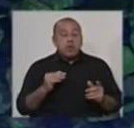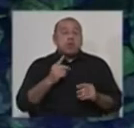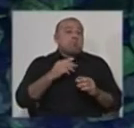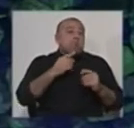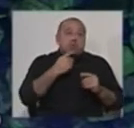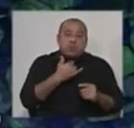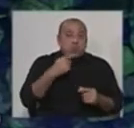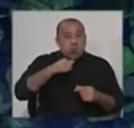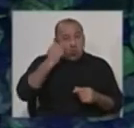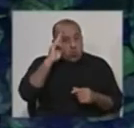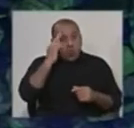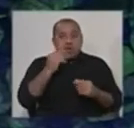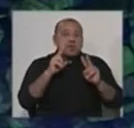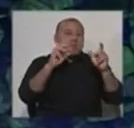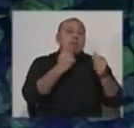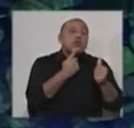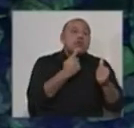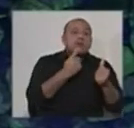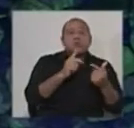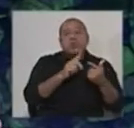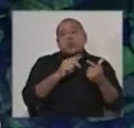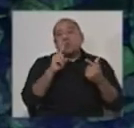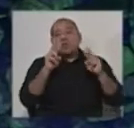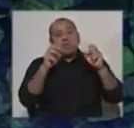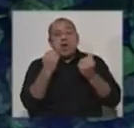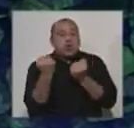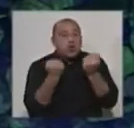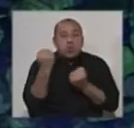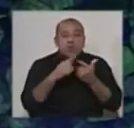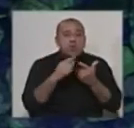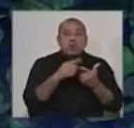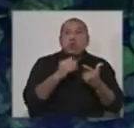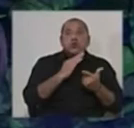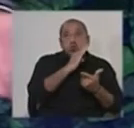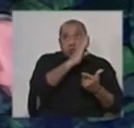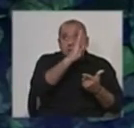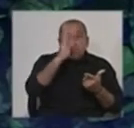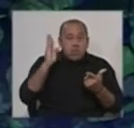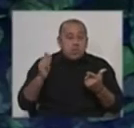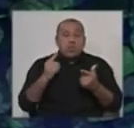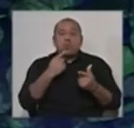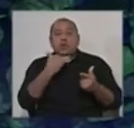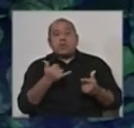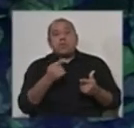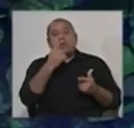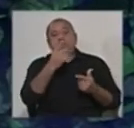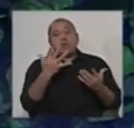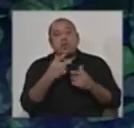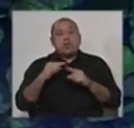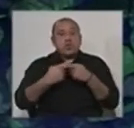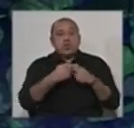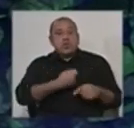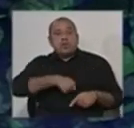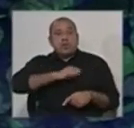políticas o razones económicas y alimentamos la economía de muchos países por ejemplo este que estaba en discusión como españa